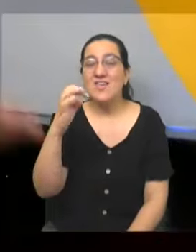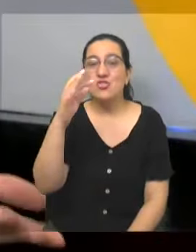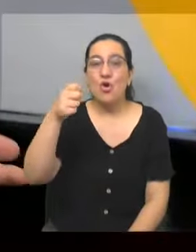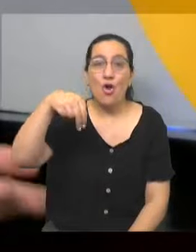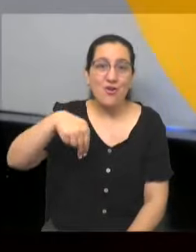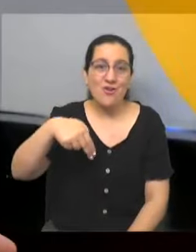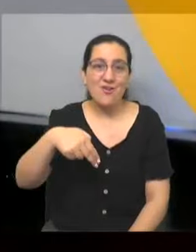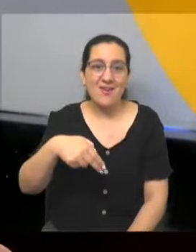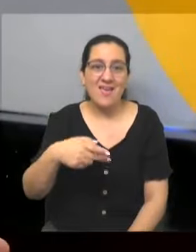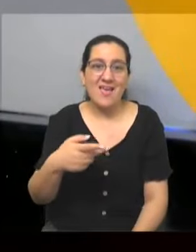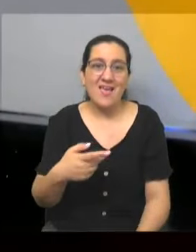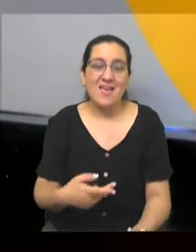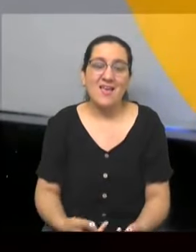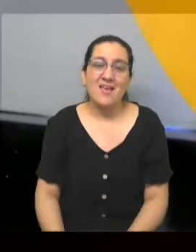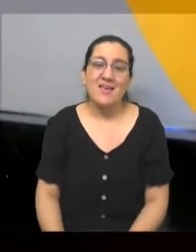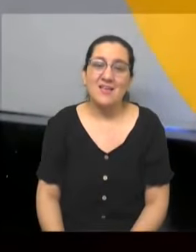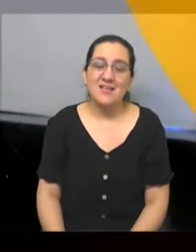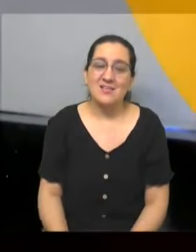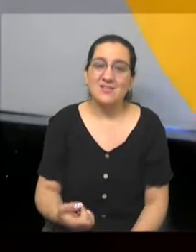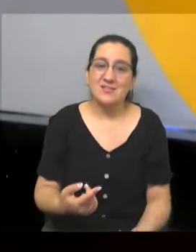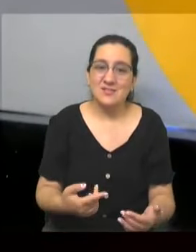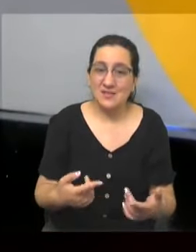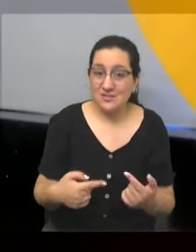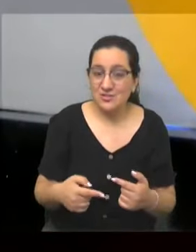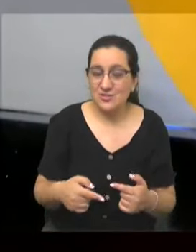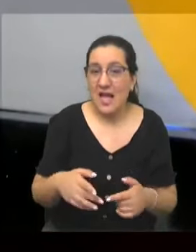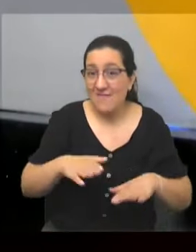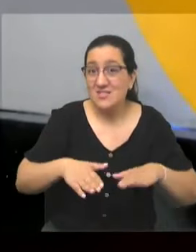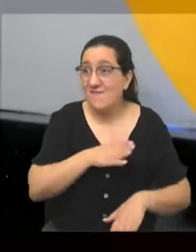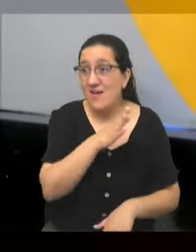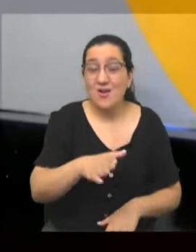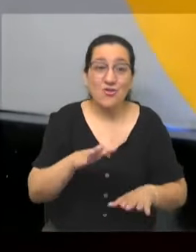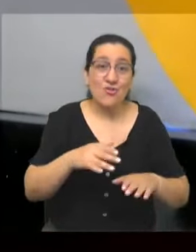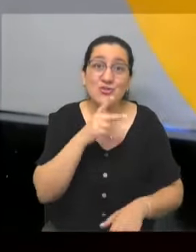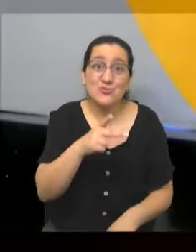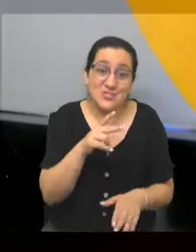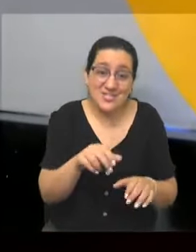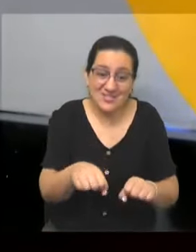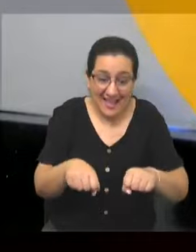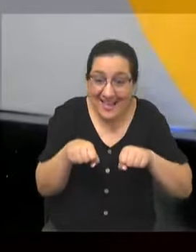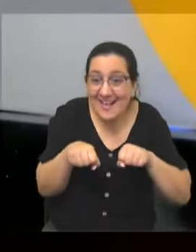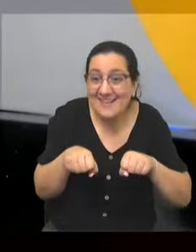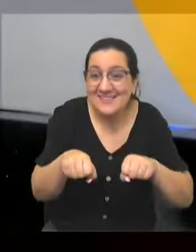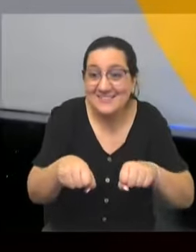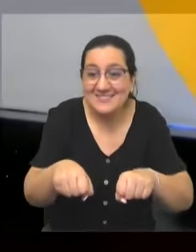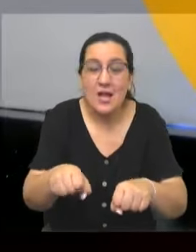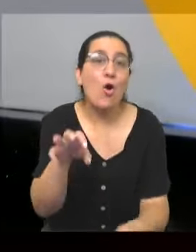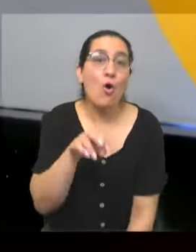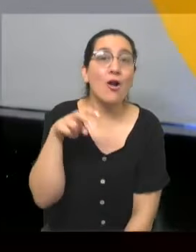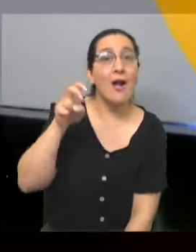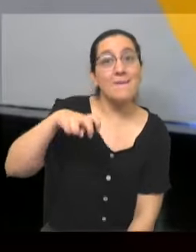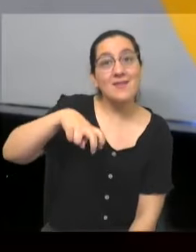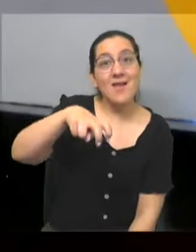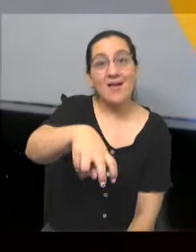salen, no tienen por qué salir corriendo, porque a veces salen además con niños en carritos y todo. Se hace una carrera, una caminata,